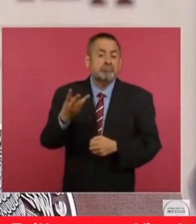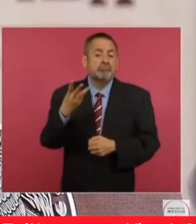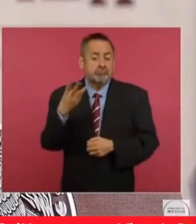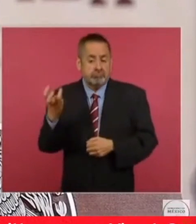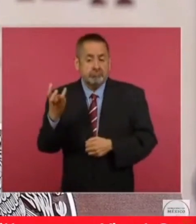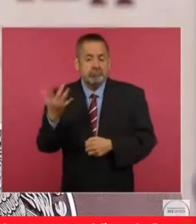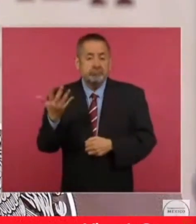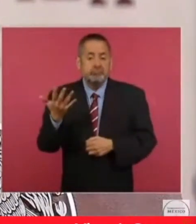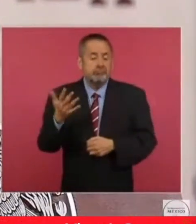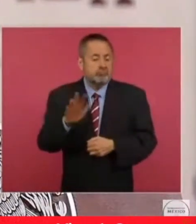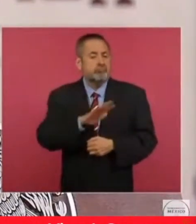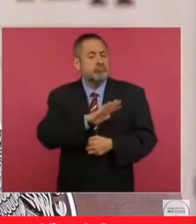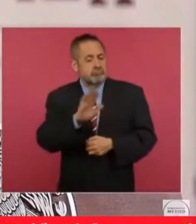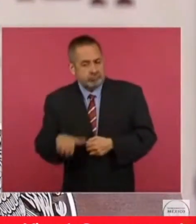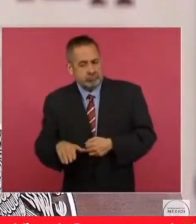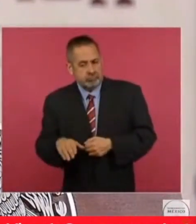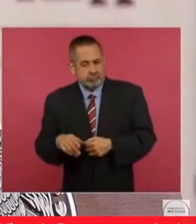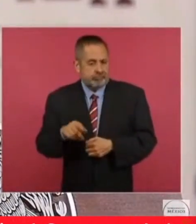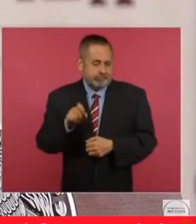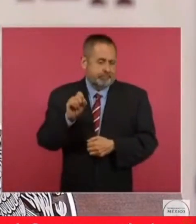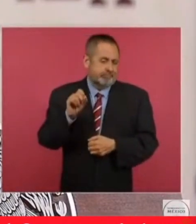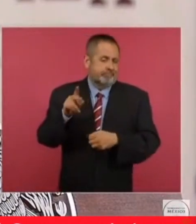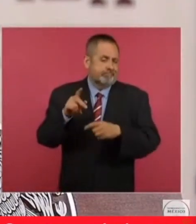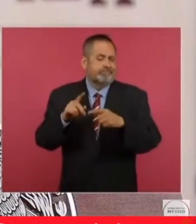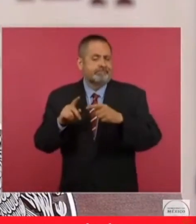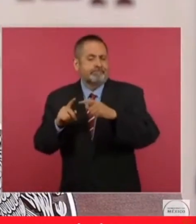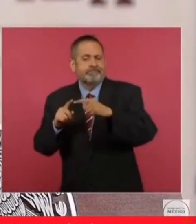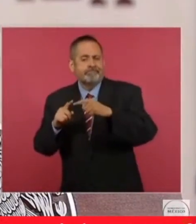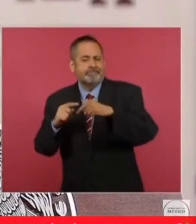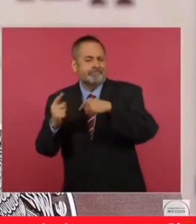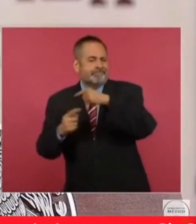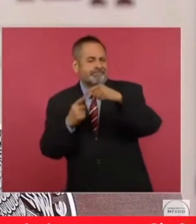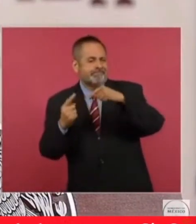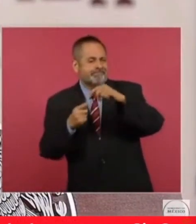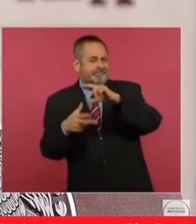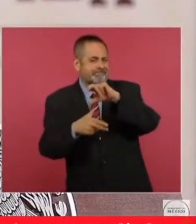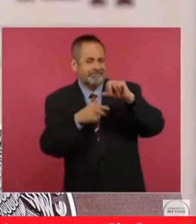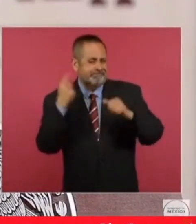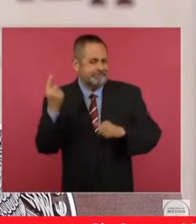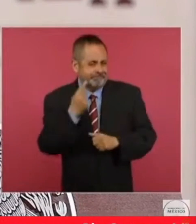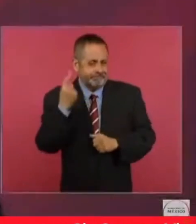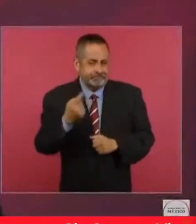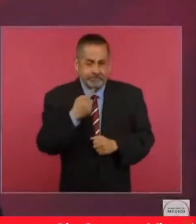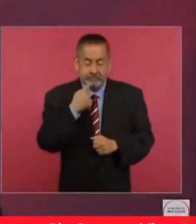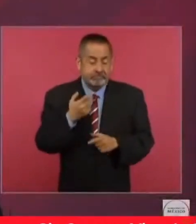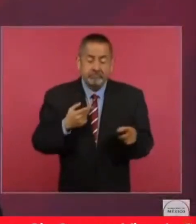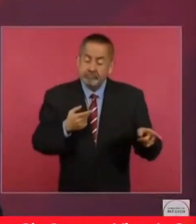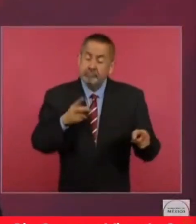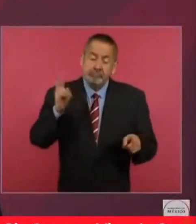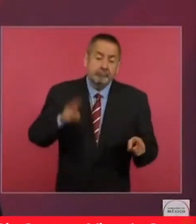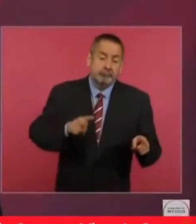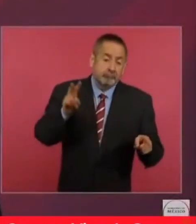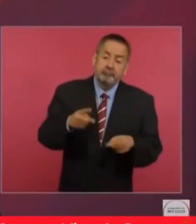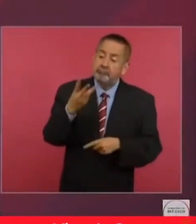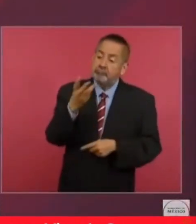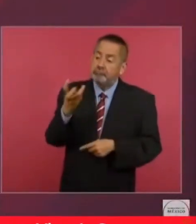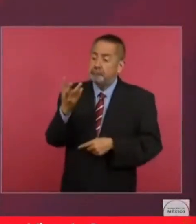muertos por el impacto del huracán Otis, cifra que, según los dichos de Ricardo